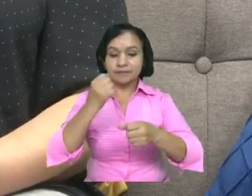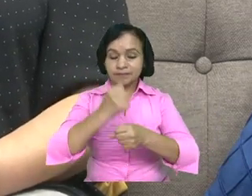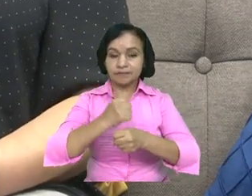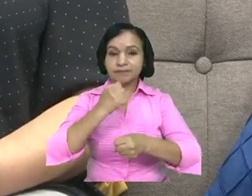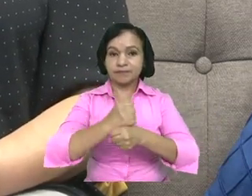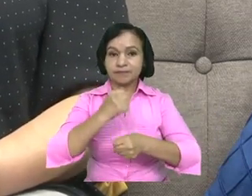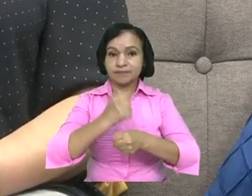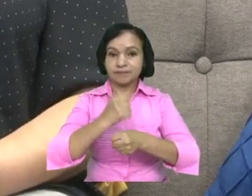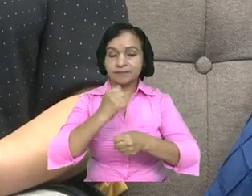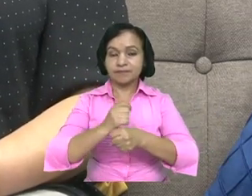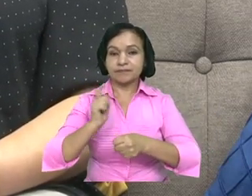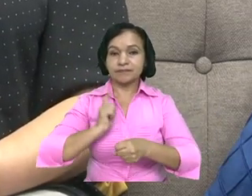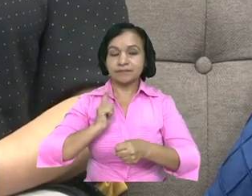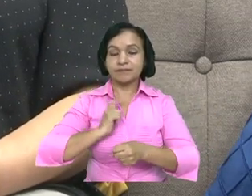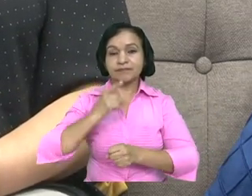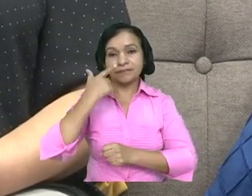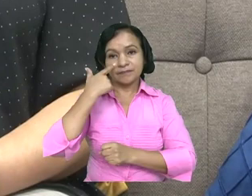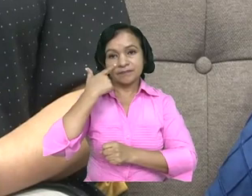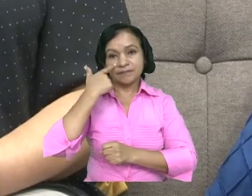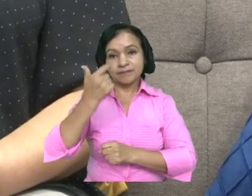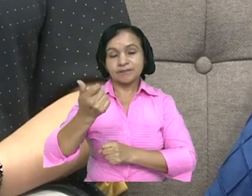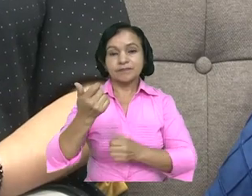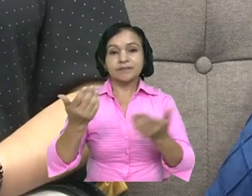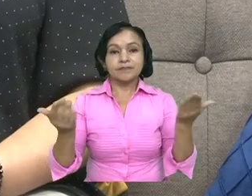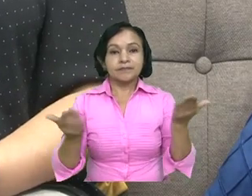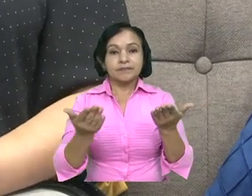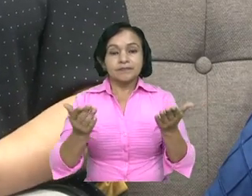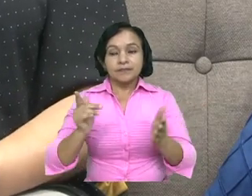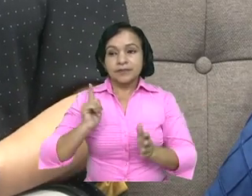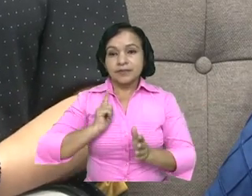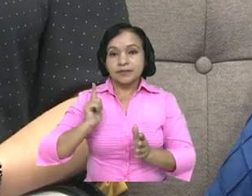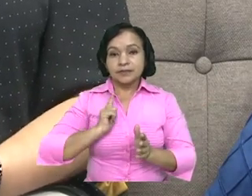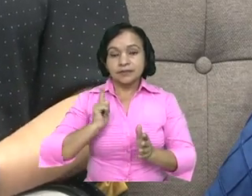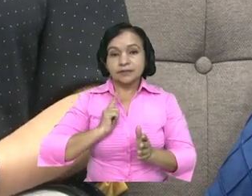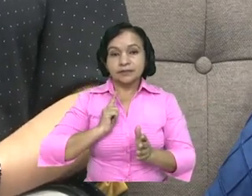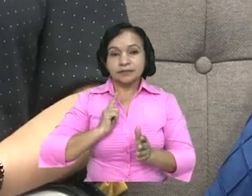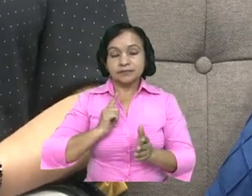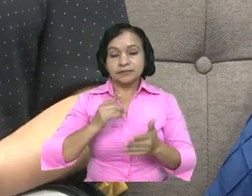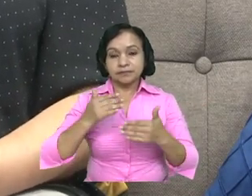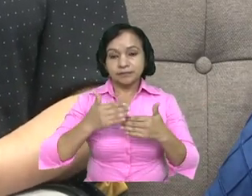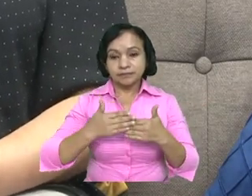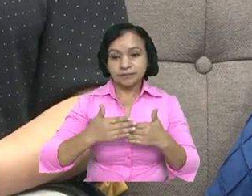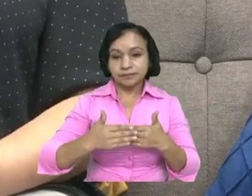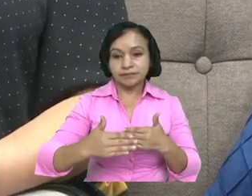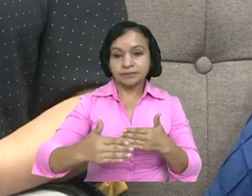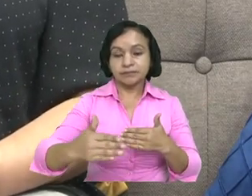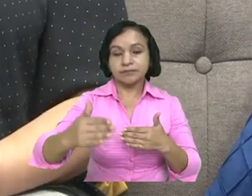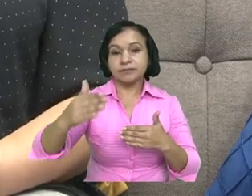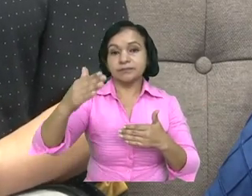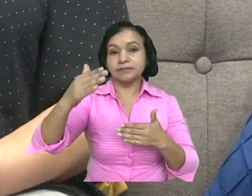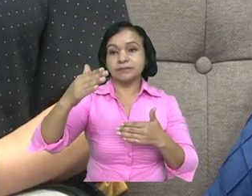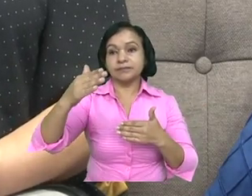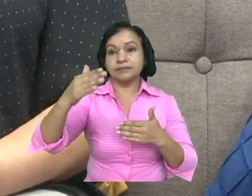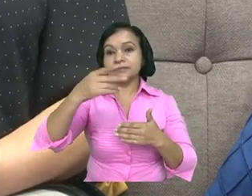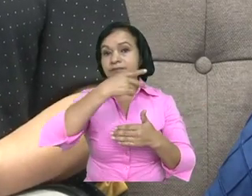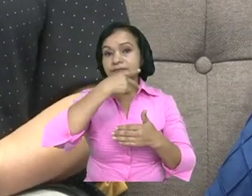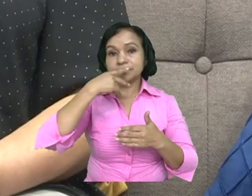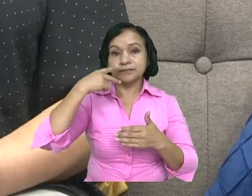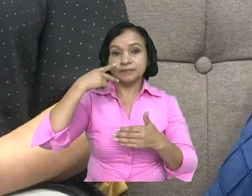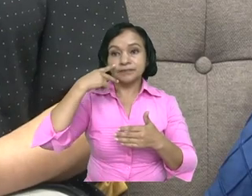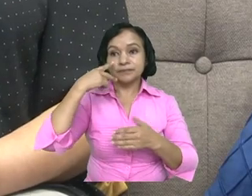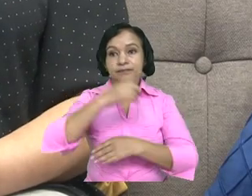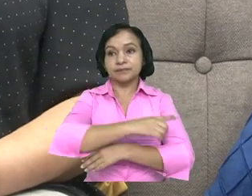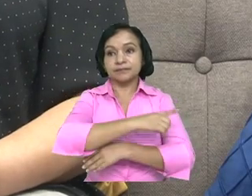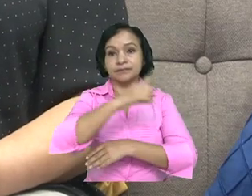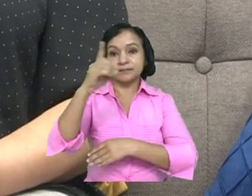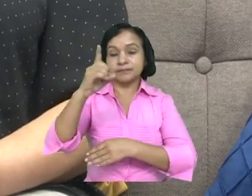laboriosas que tenemos que reconocer. Tenemos también en junio el Día del Niño. Claro. También